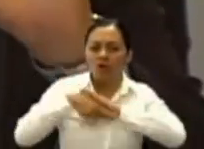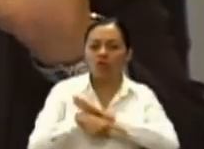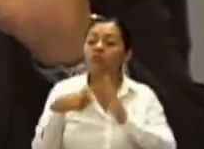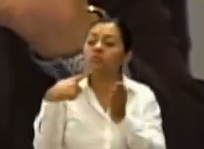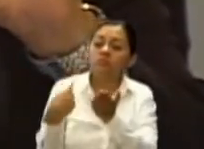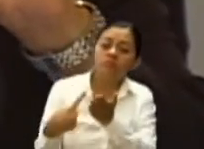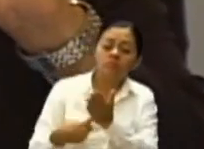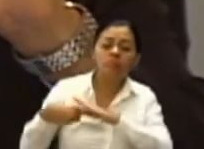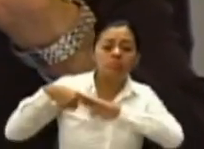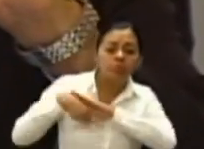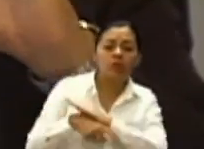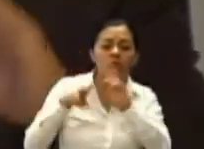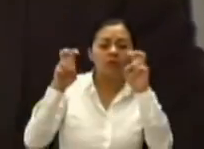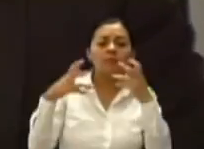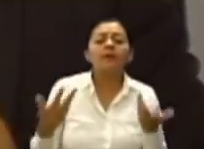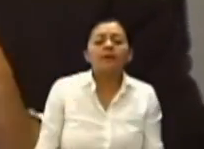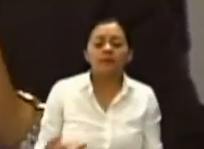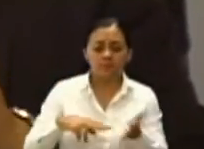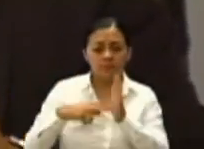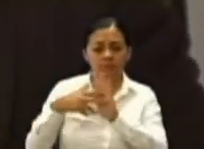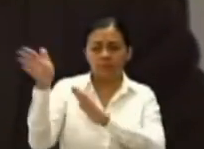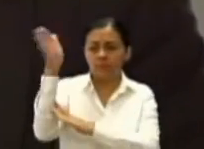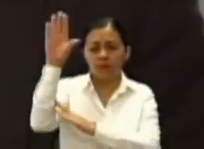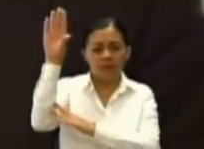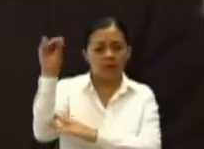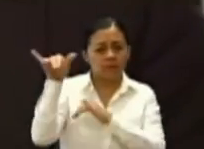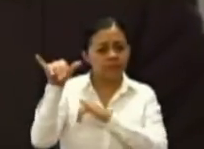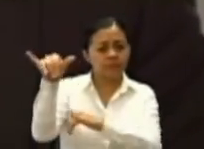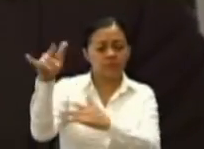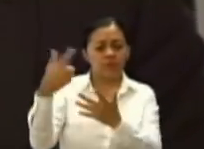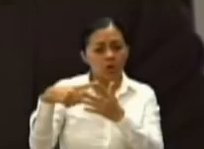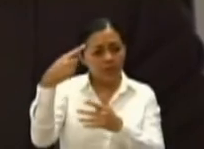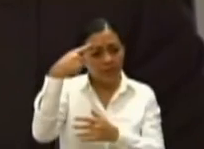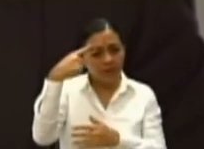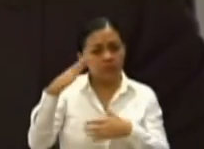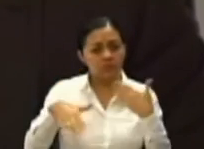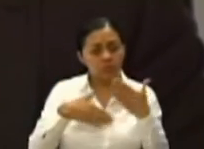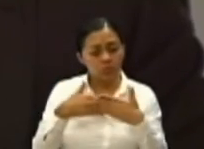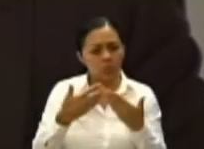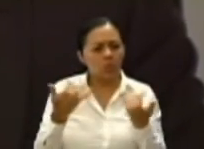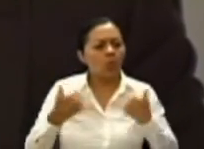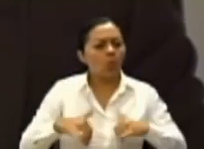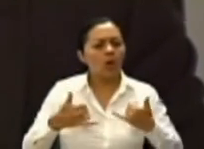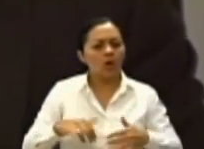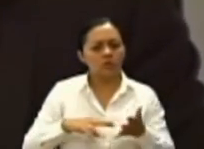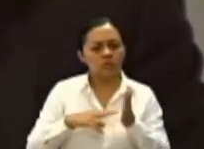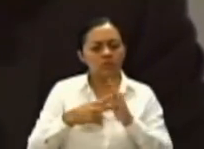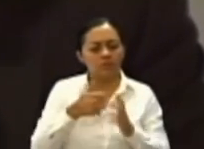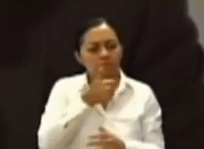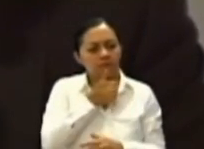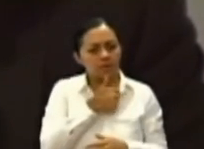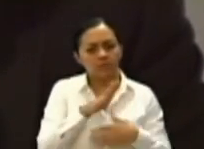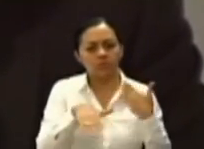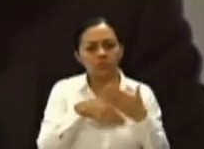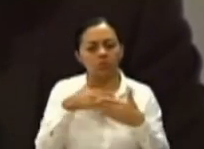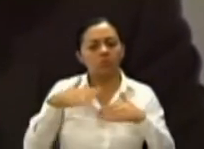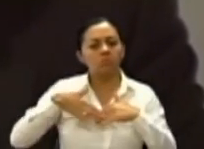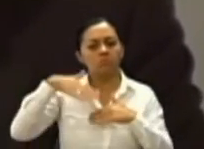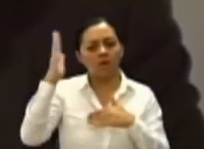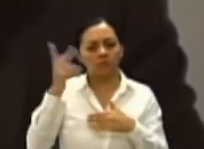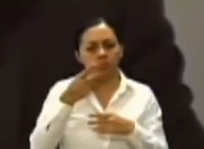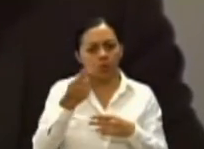consciente parece que son los de luto ojalá que sean conscientes y que no jueguen con la paciencia de la inmensa mayoría del pueblo